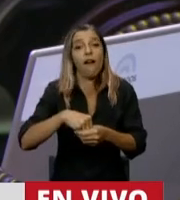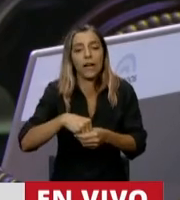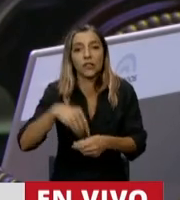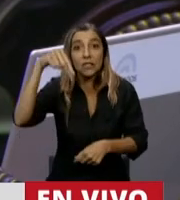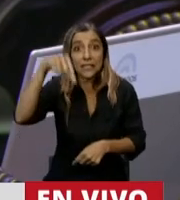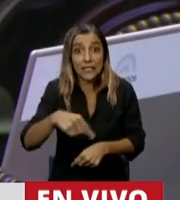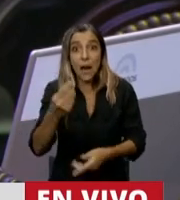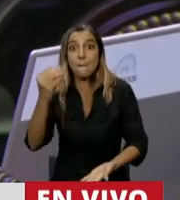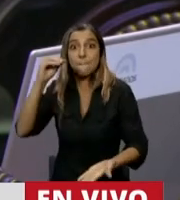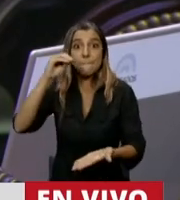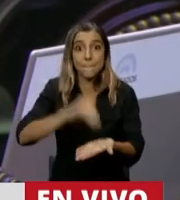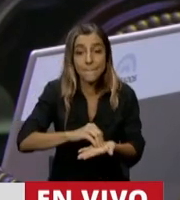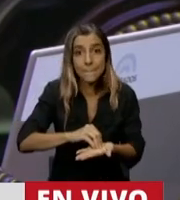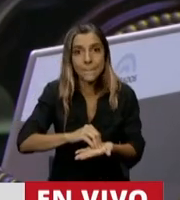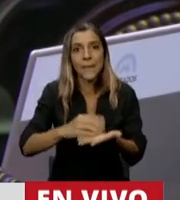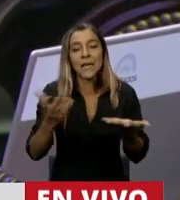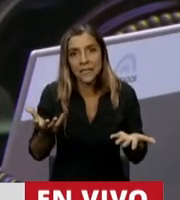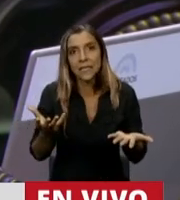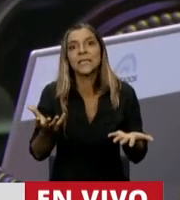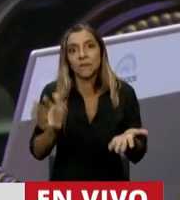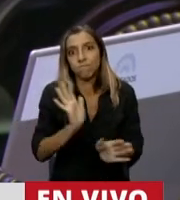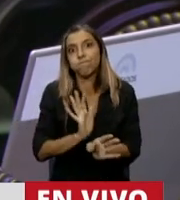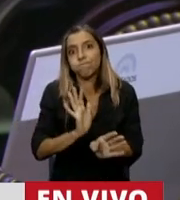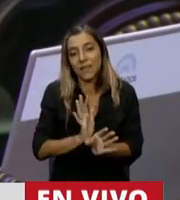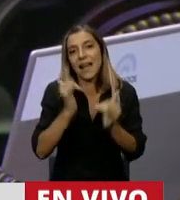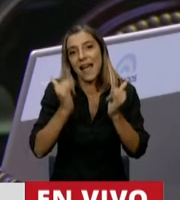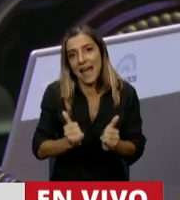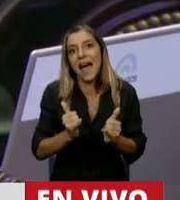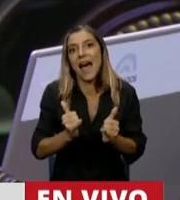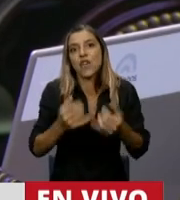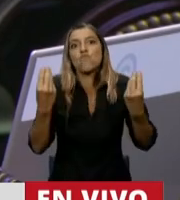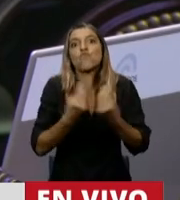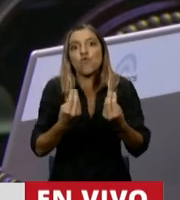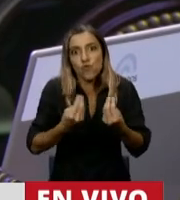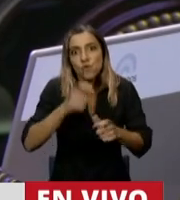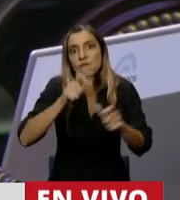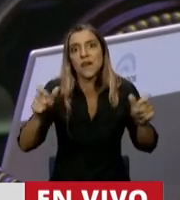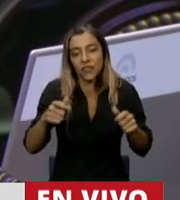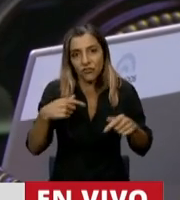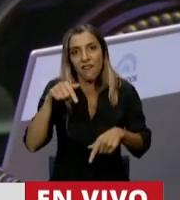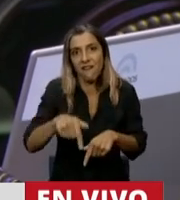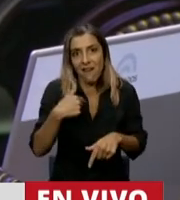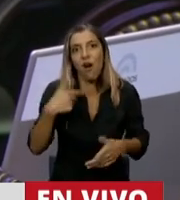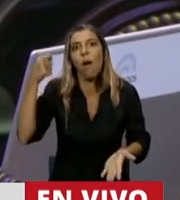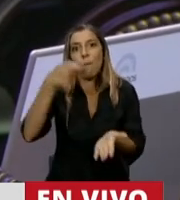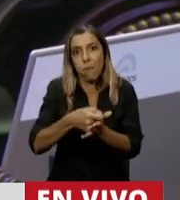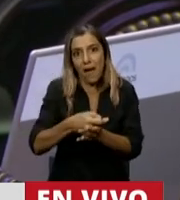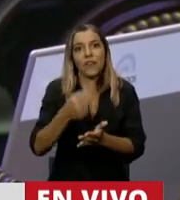a generar muchísimos más contribuyentes que estos 9.000 sobre los que se está especulando en este